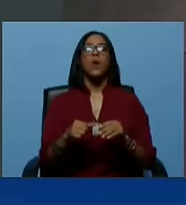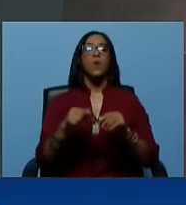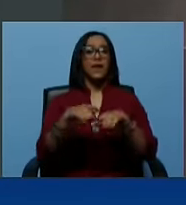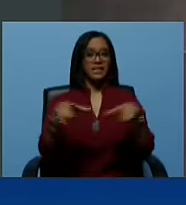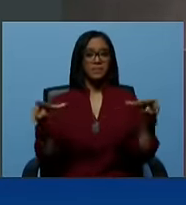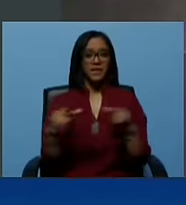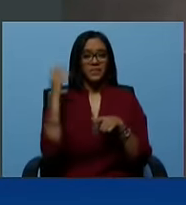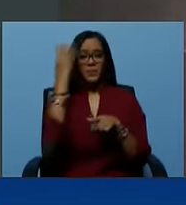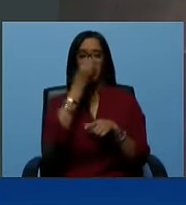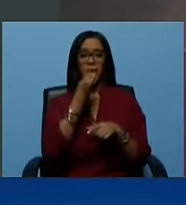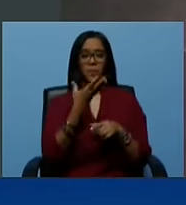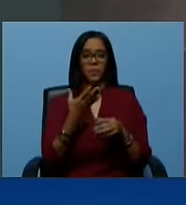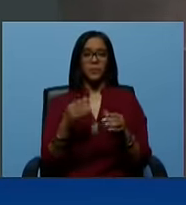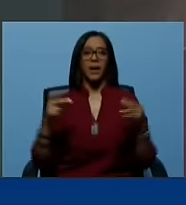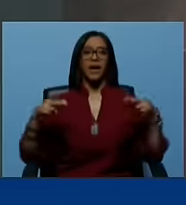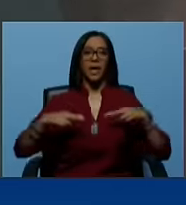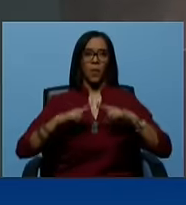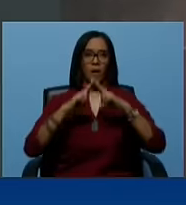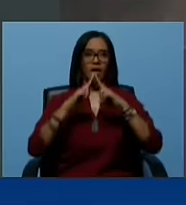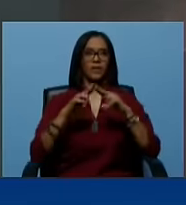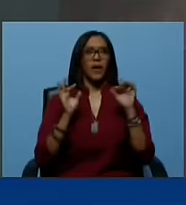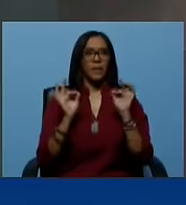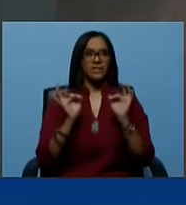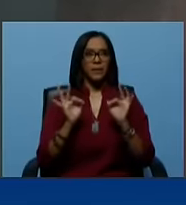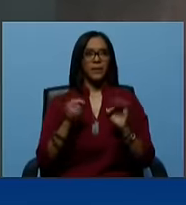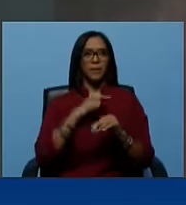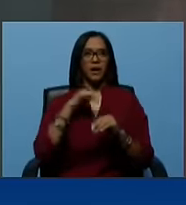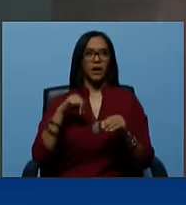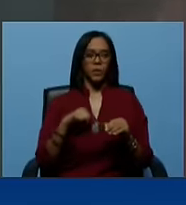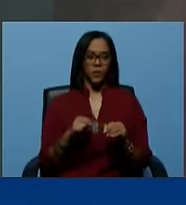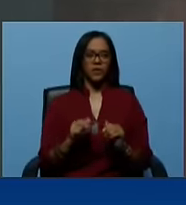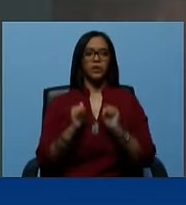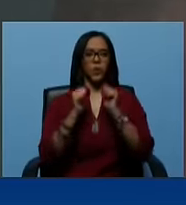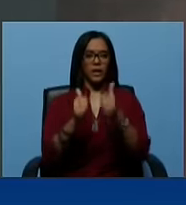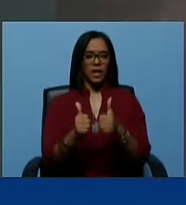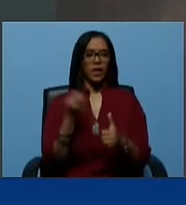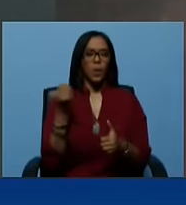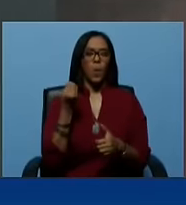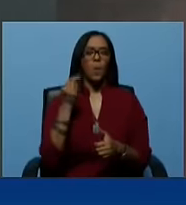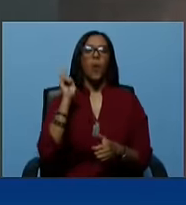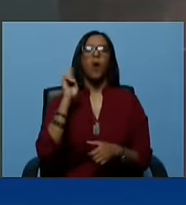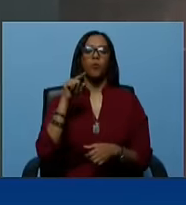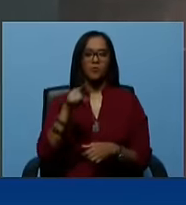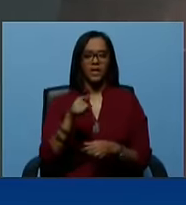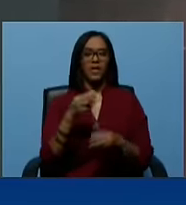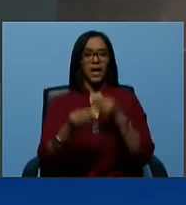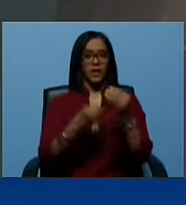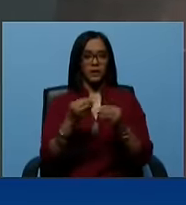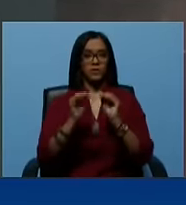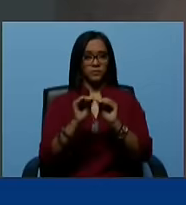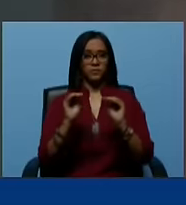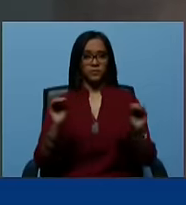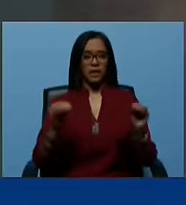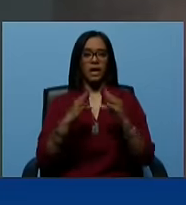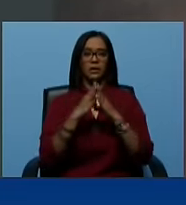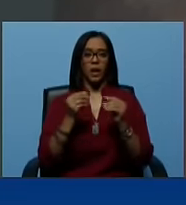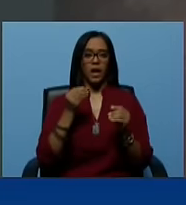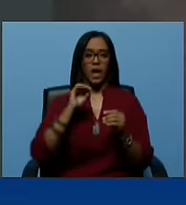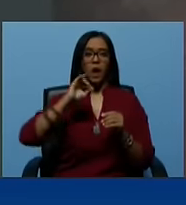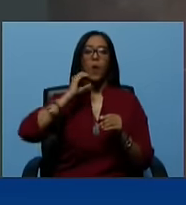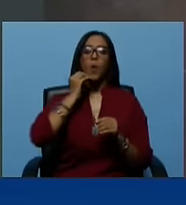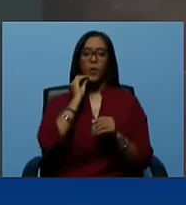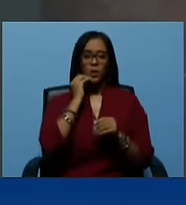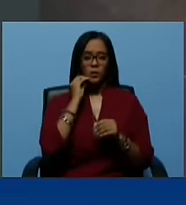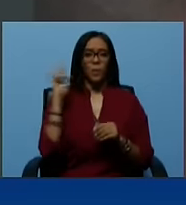el encuentro, sobre todo para volver a nuestros orígenes, como usted ha hecho la convocatoria a toda la juventud venezolana, a todo el